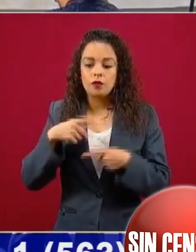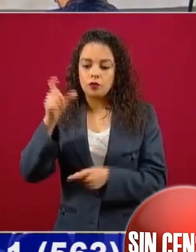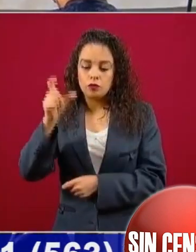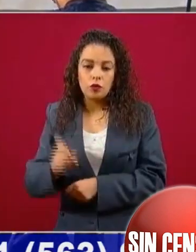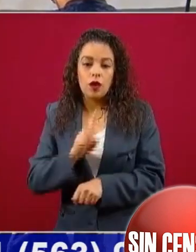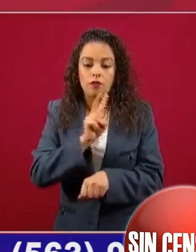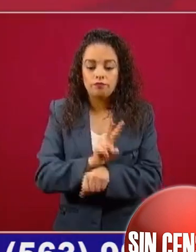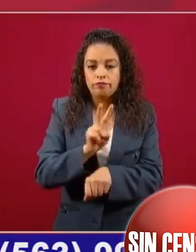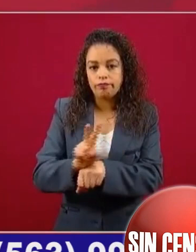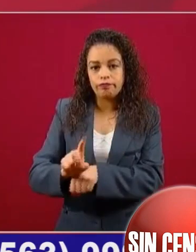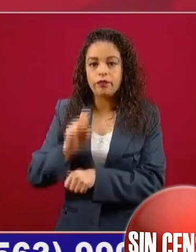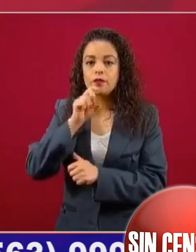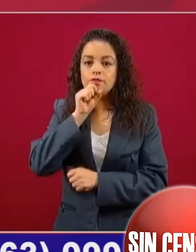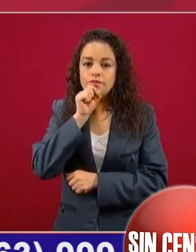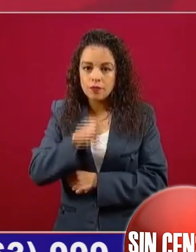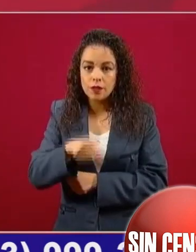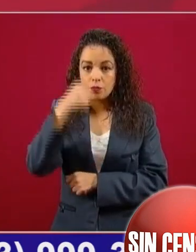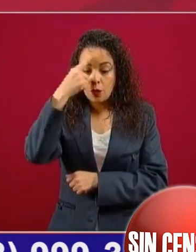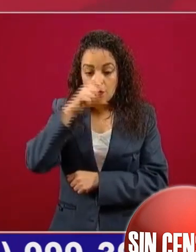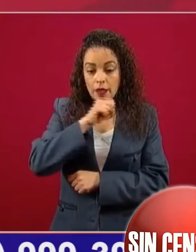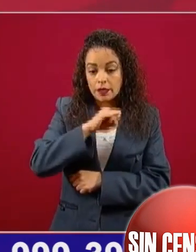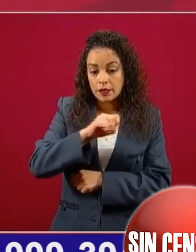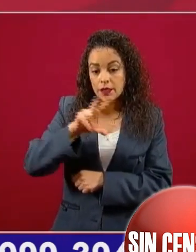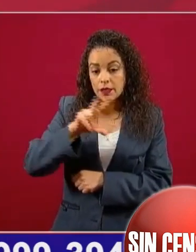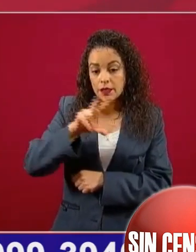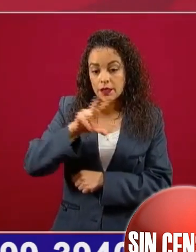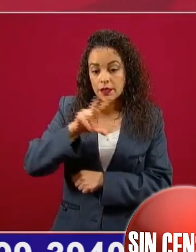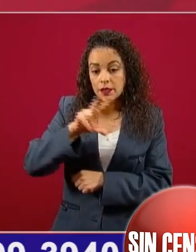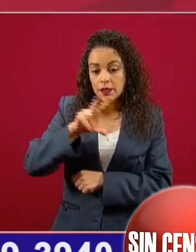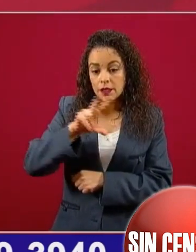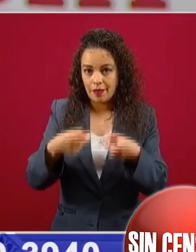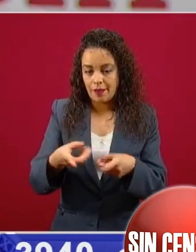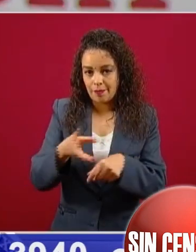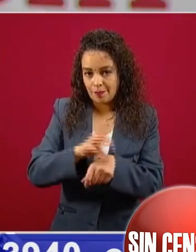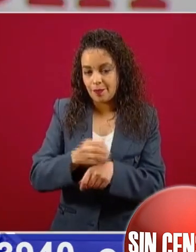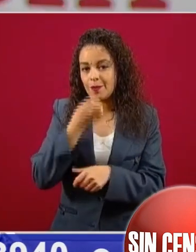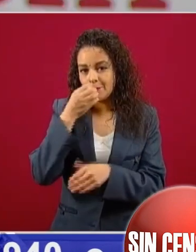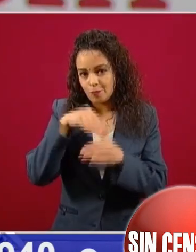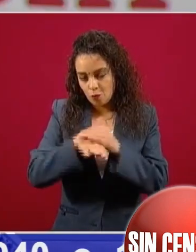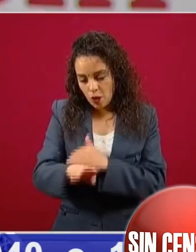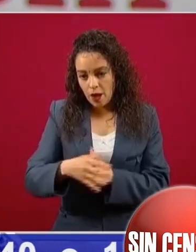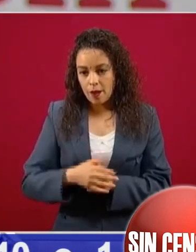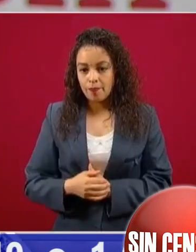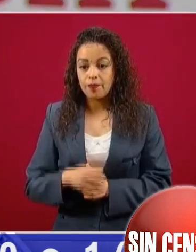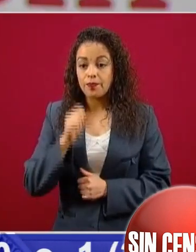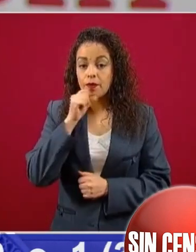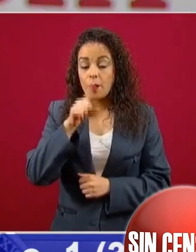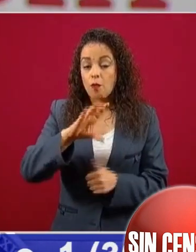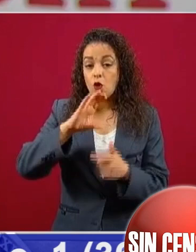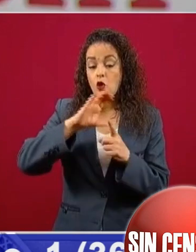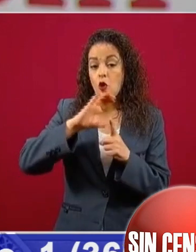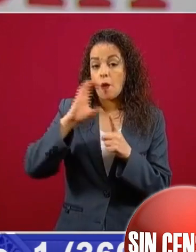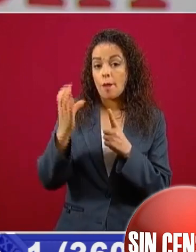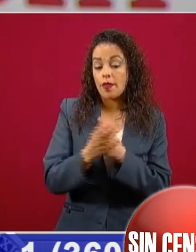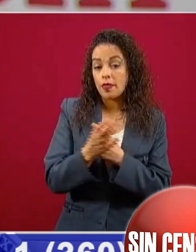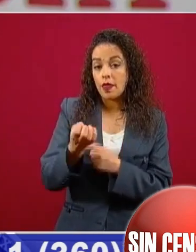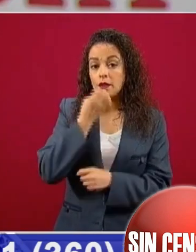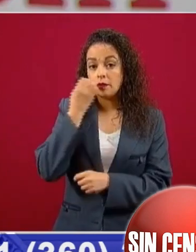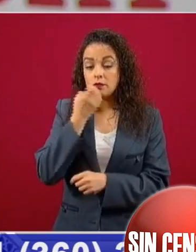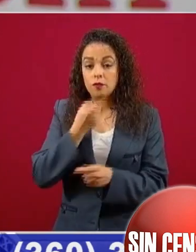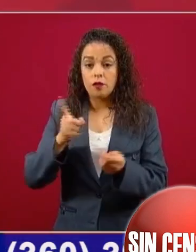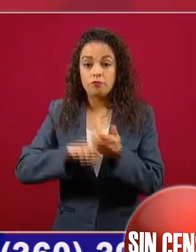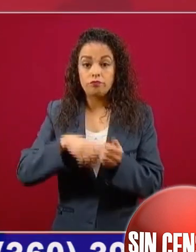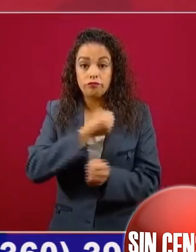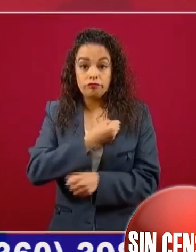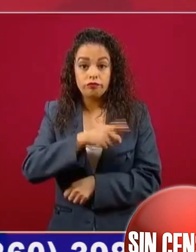otra parte, antes de salir, creamos en todas las escuelas comités escolares de salud, y estos comités